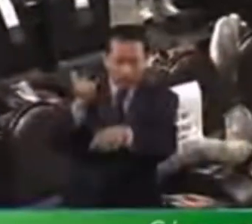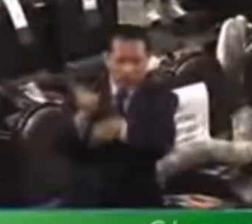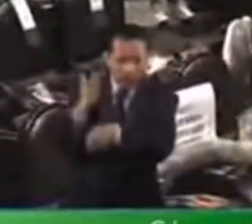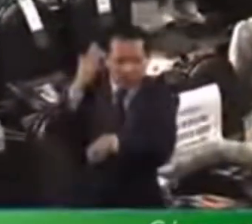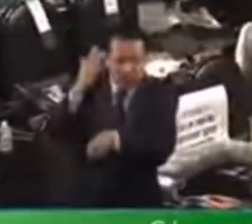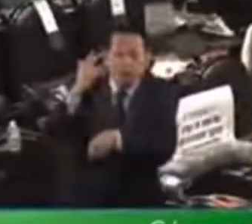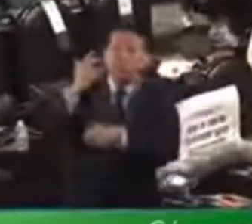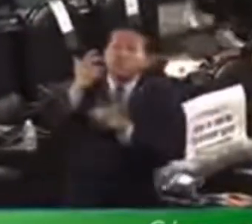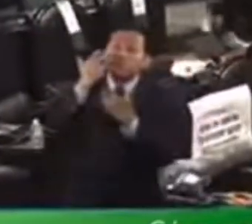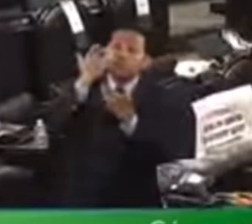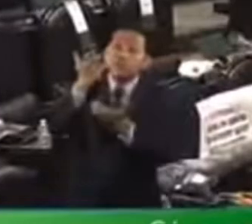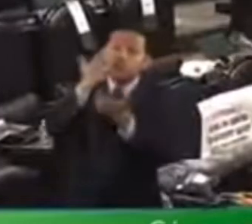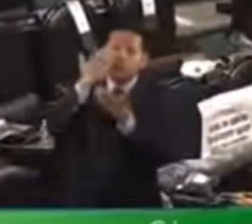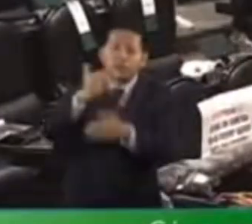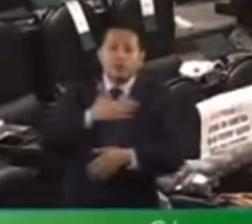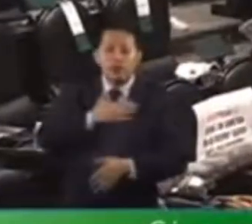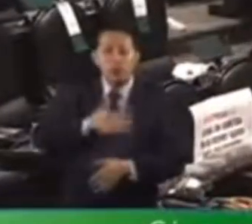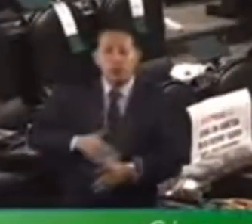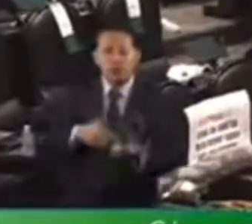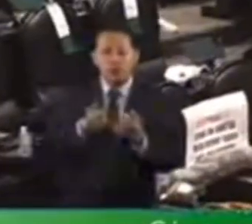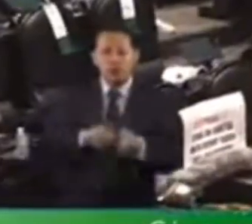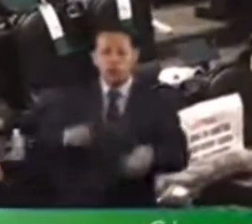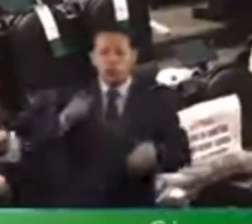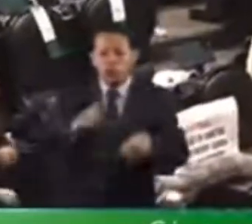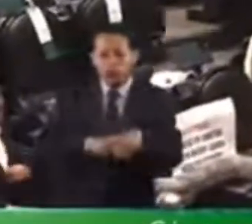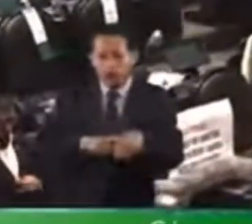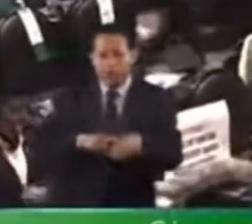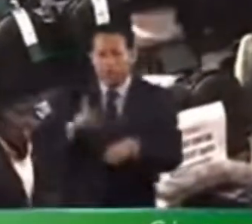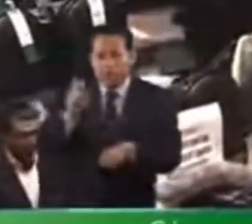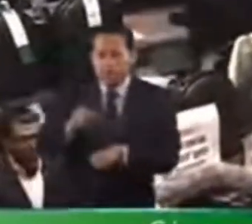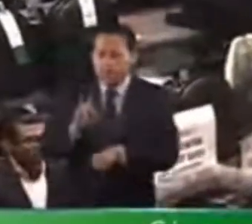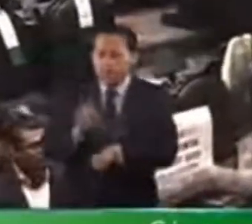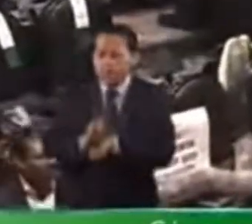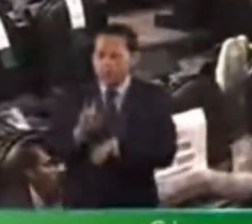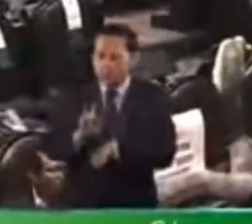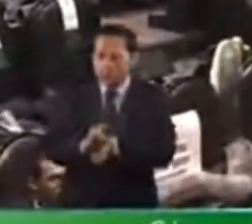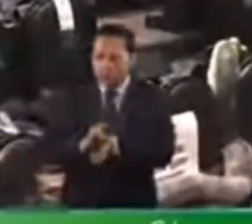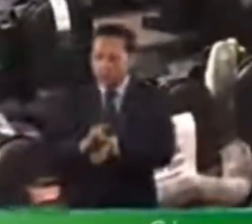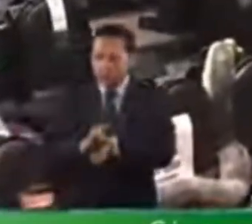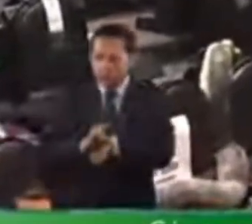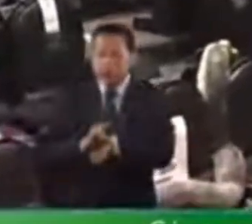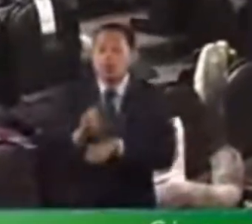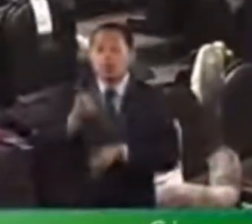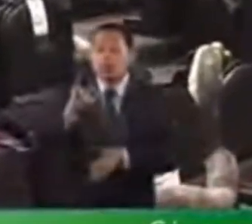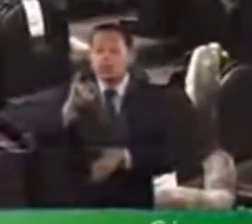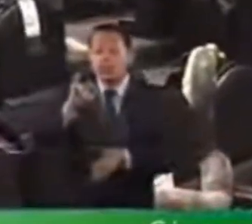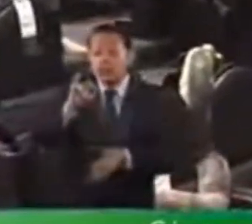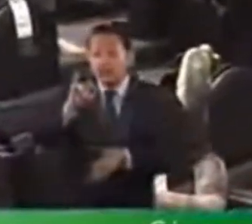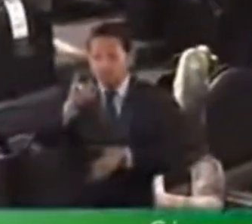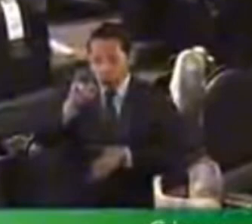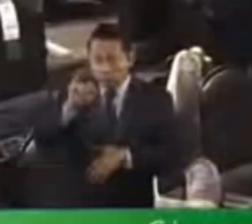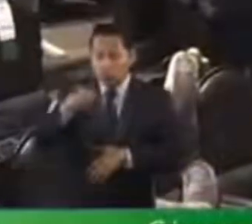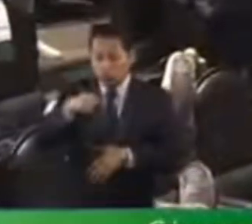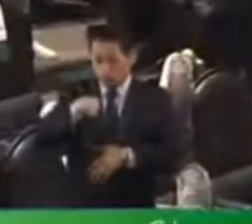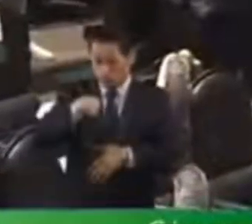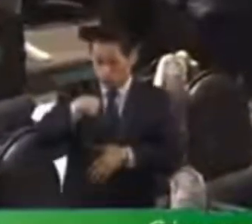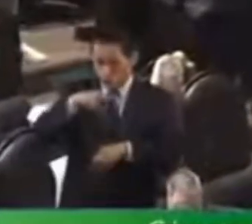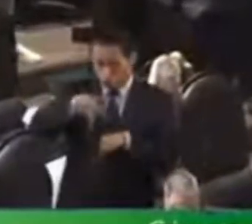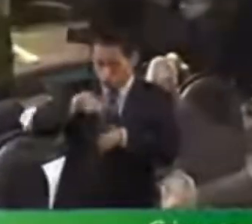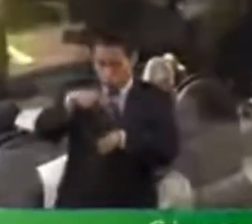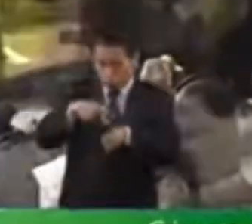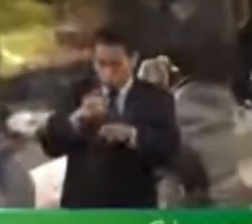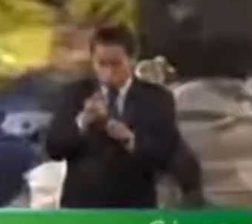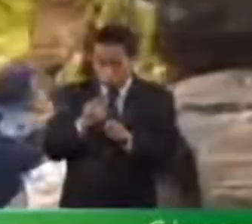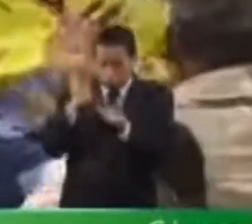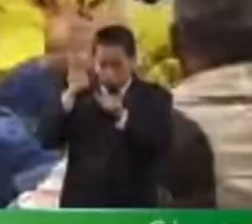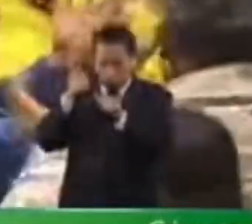de justicia social es una simulación! Y si me cuesta el cargo, se